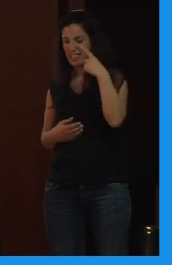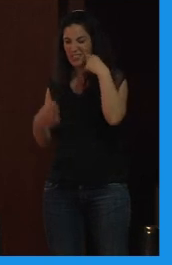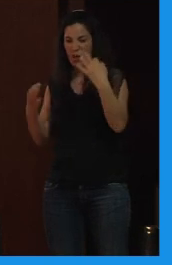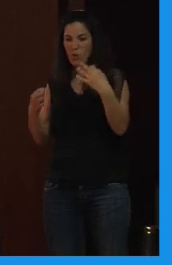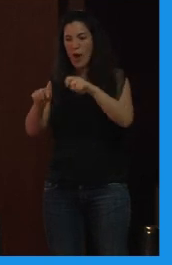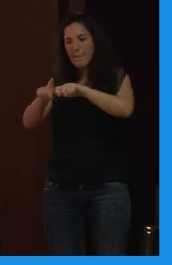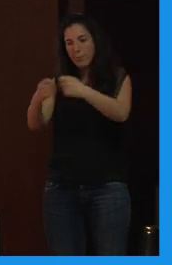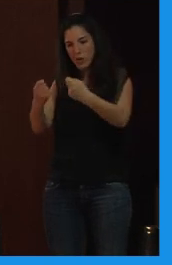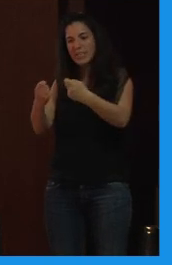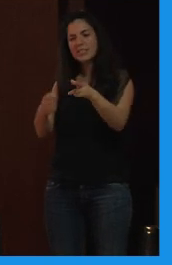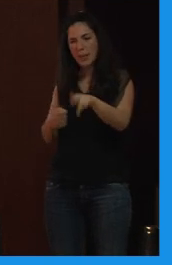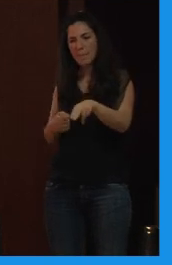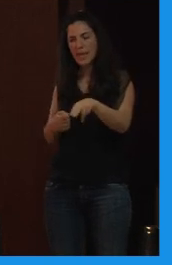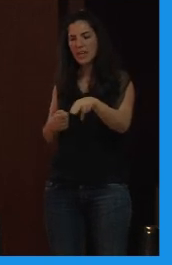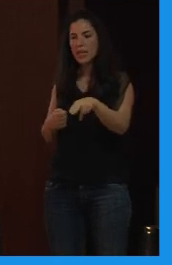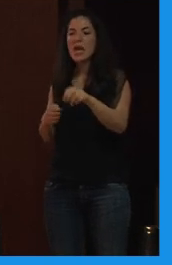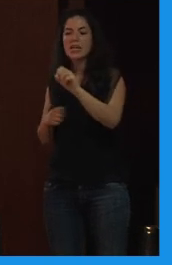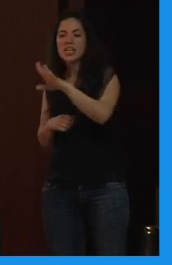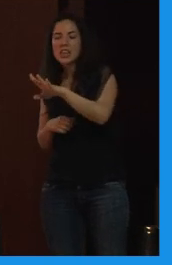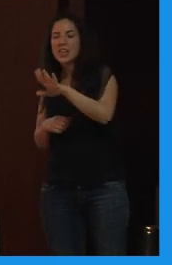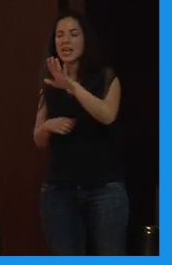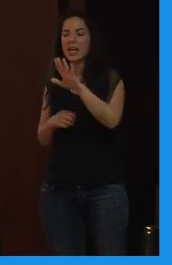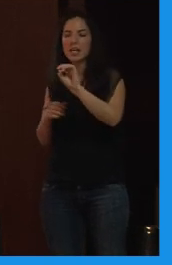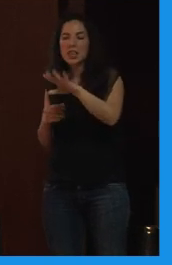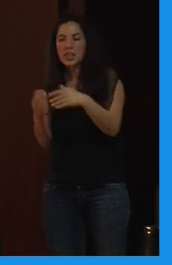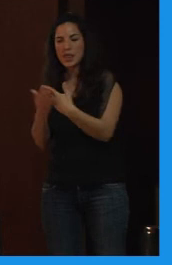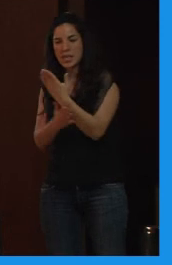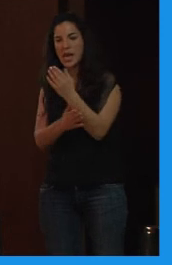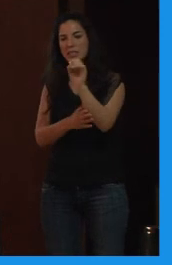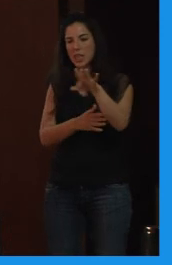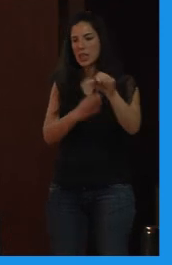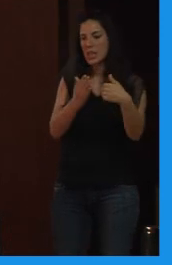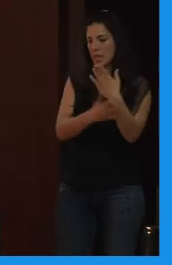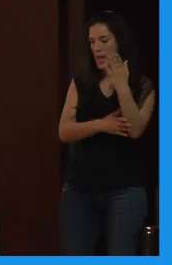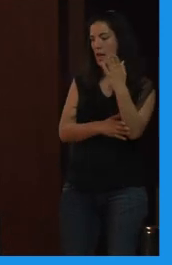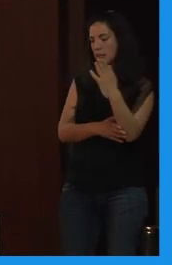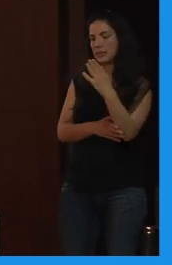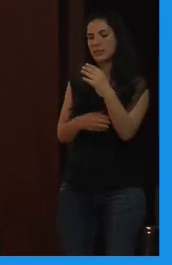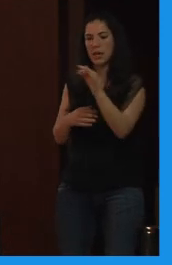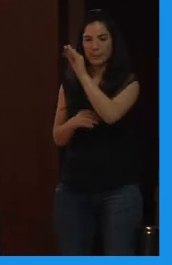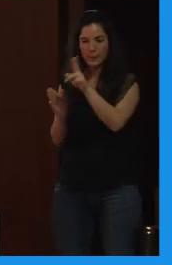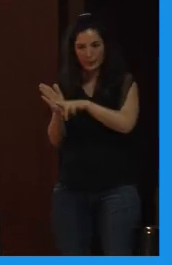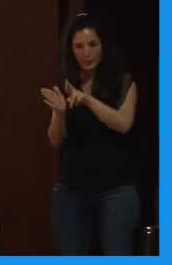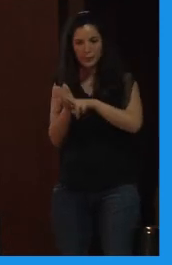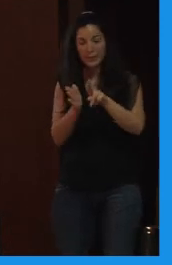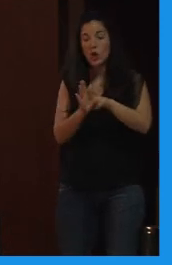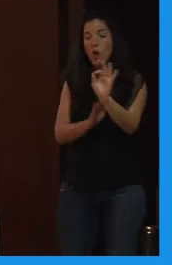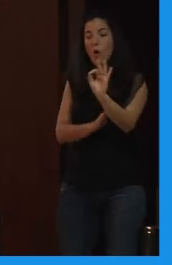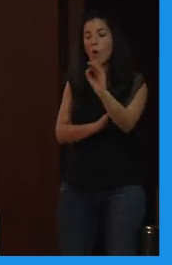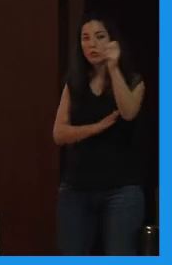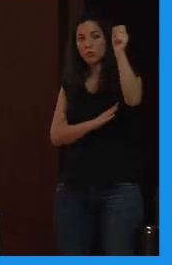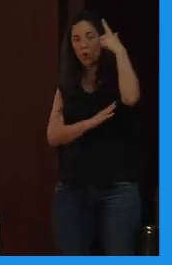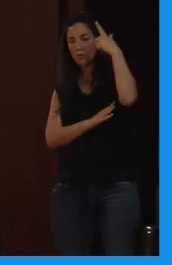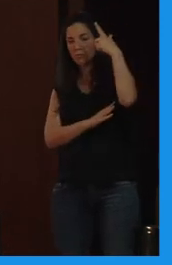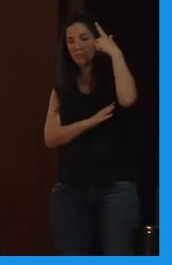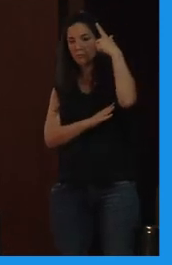tomándolo, que se da cada 15 días, cada 21 días, cada mes una ampolla bebida, o tomando el sol. Pero el